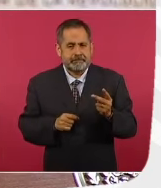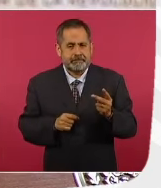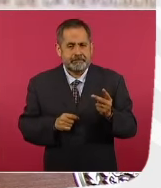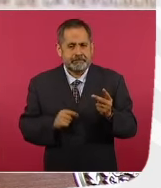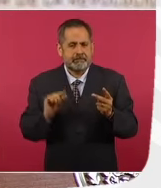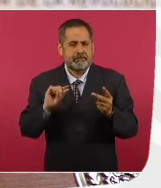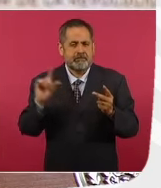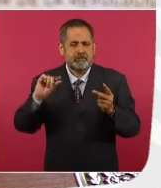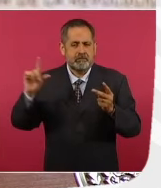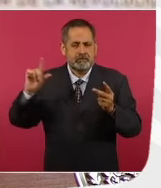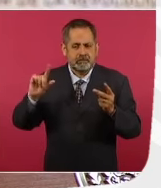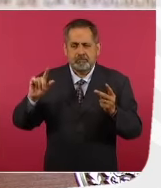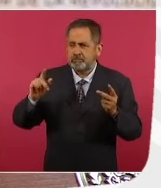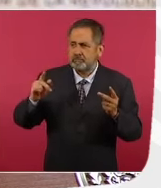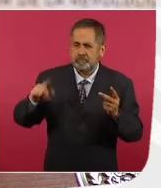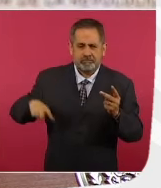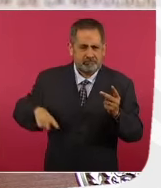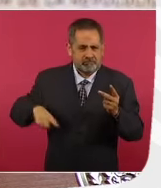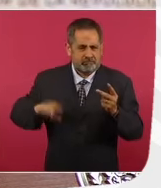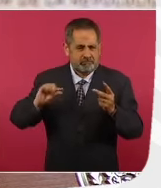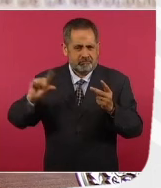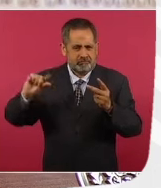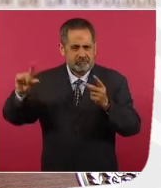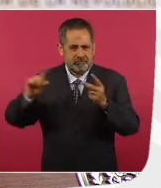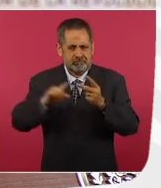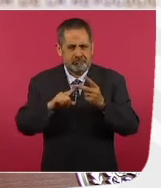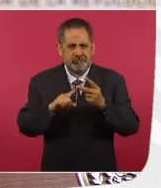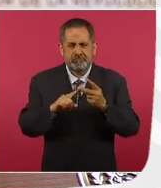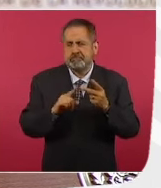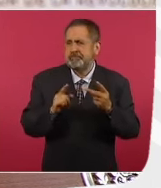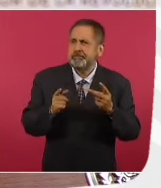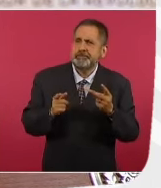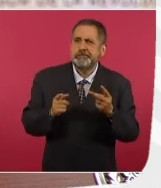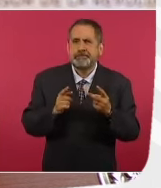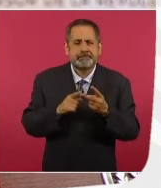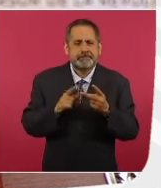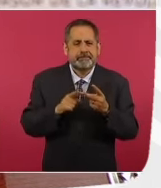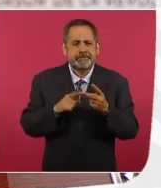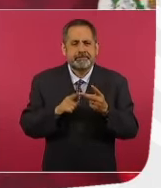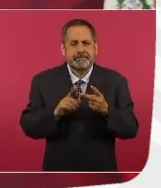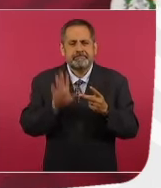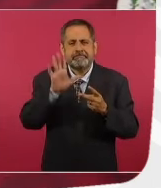las autoridades que son como títeres